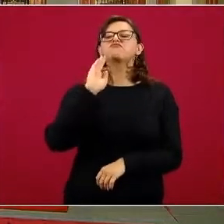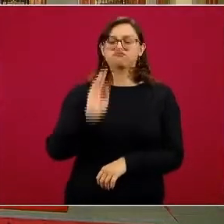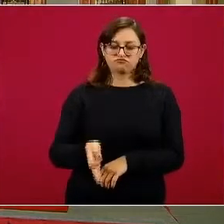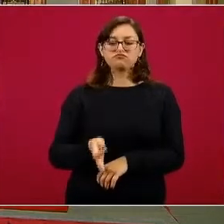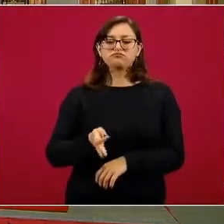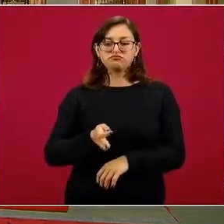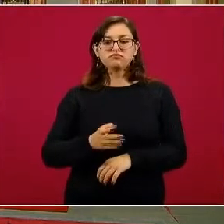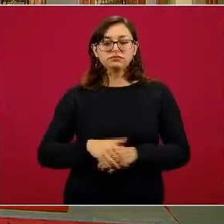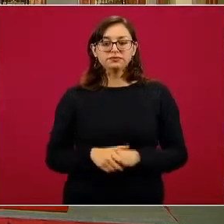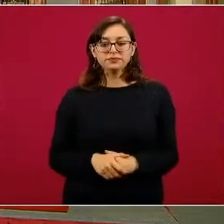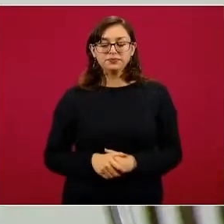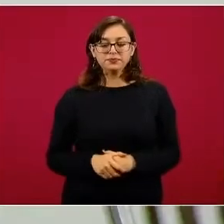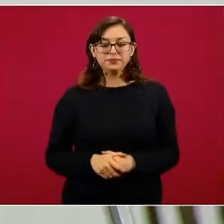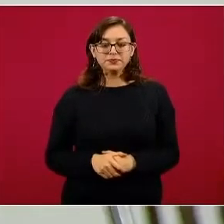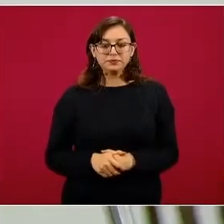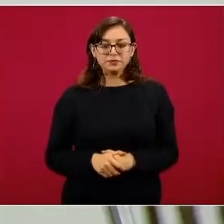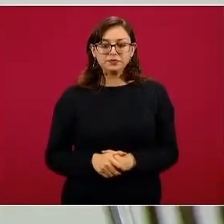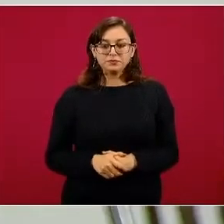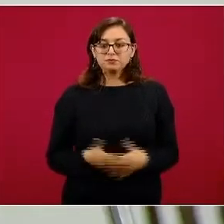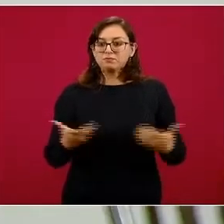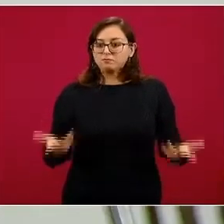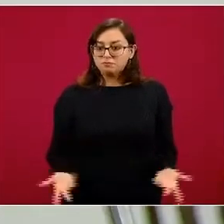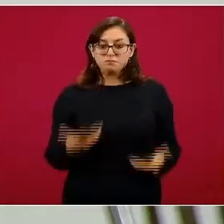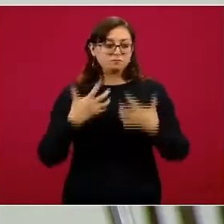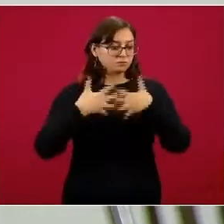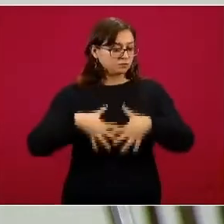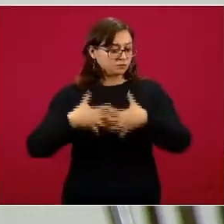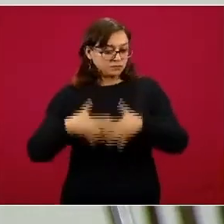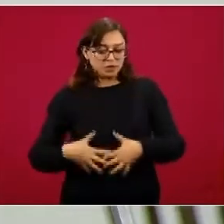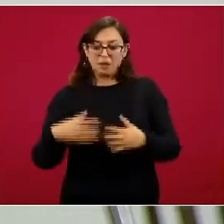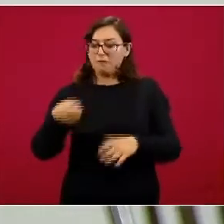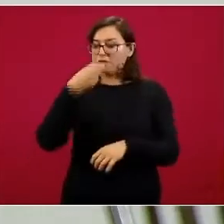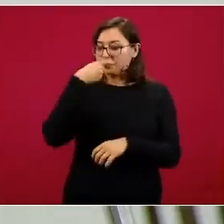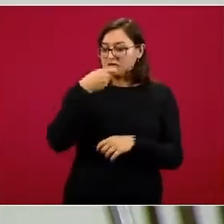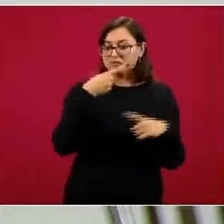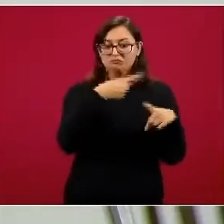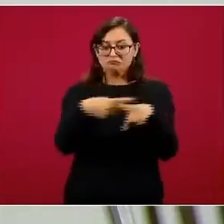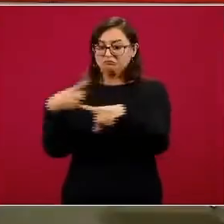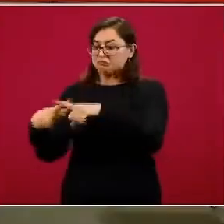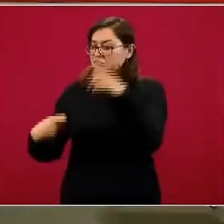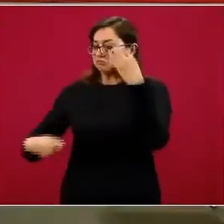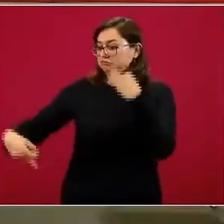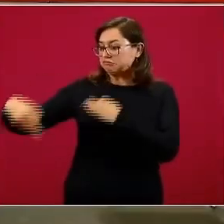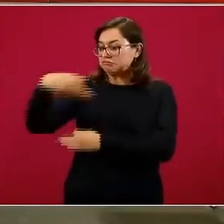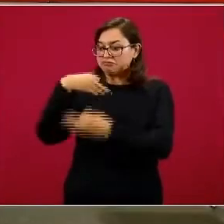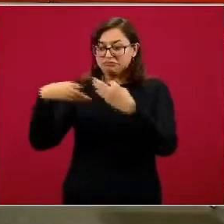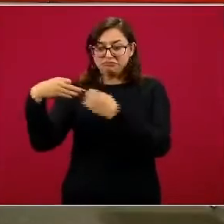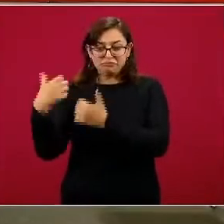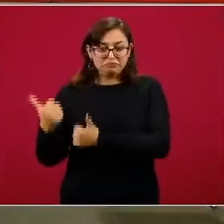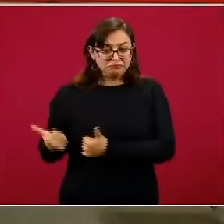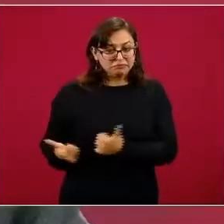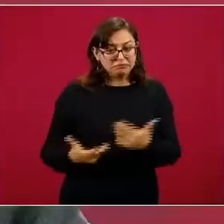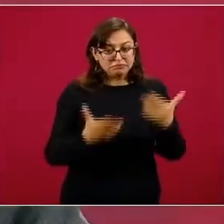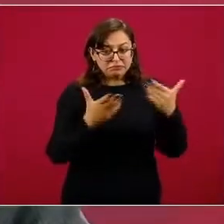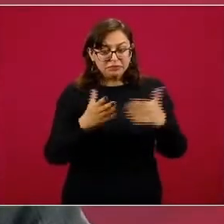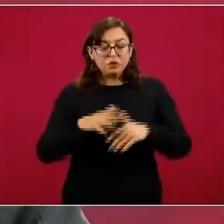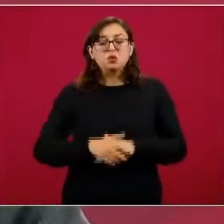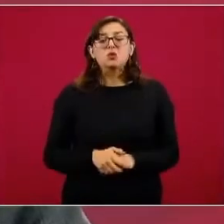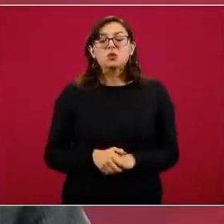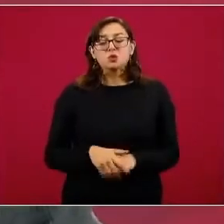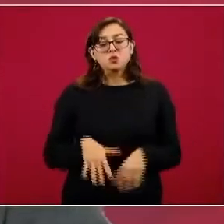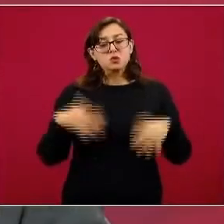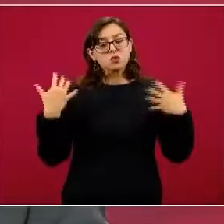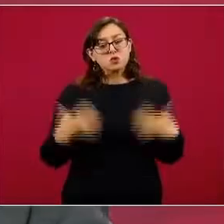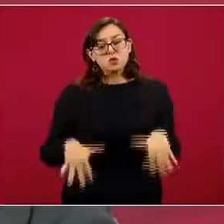Hicieron llegar equipos, medicamentos y víveres esenciales a toda la ciudadanía. A ellos también